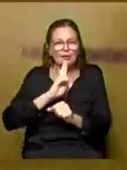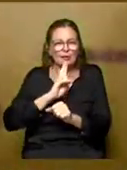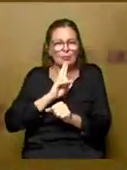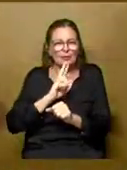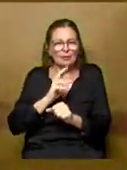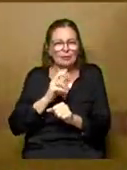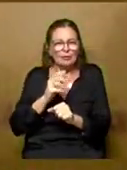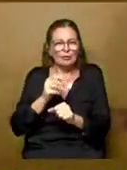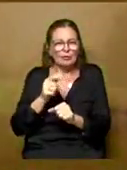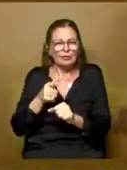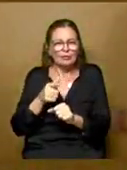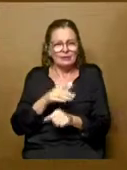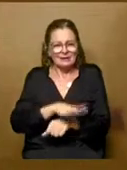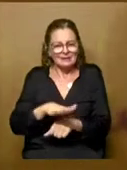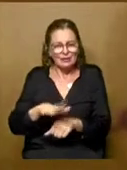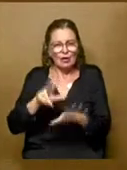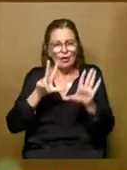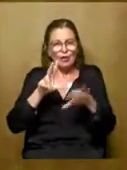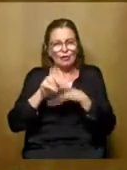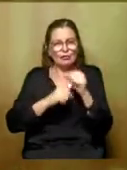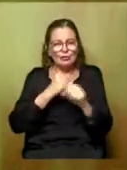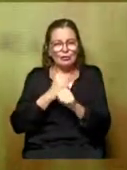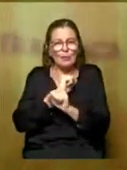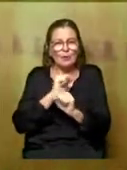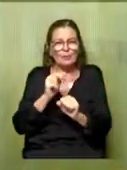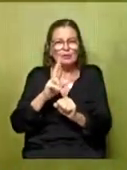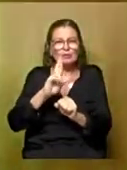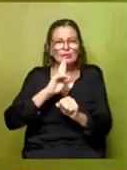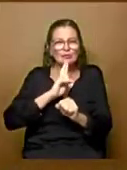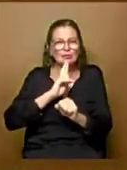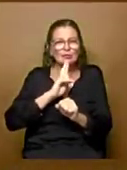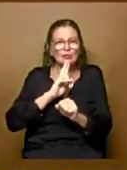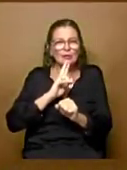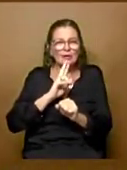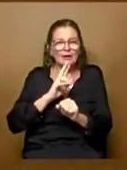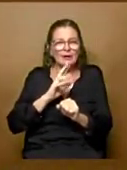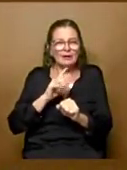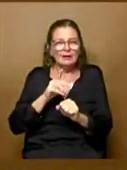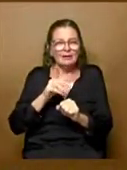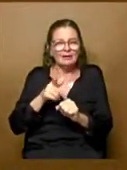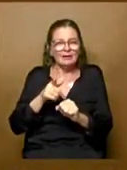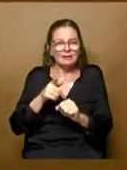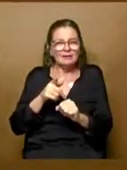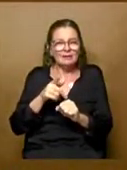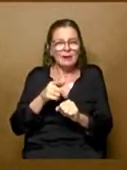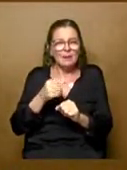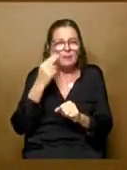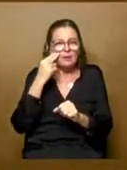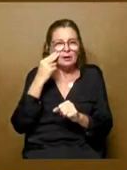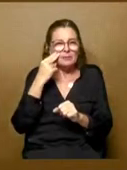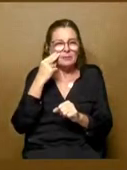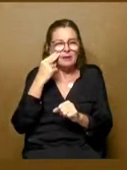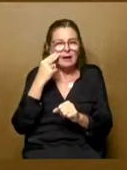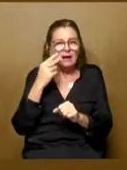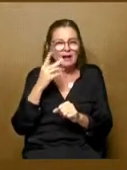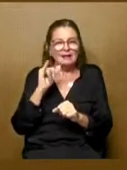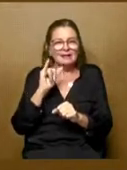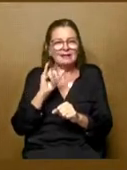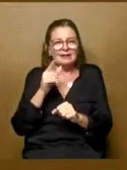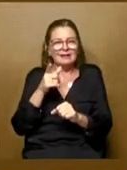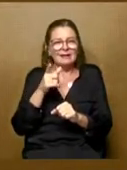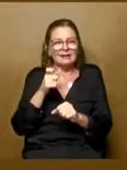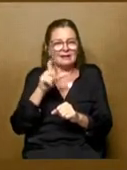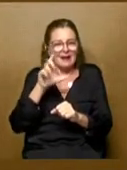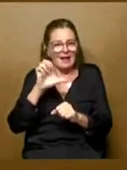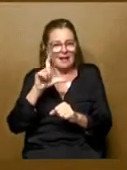un suicidio a un niño de 8 años. No podemos resolver una simple dislalia, una tartamudez, para que la audiencia entienda. ¿Qué nos